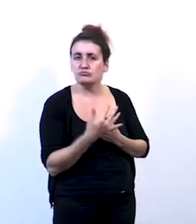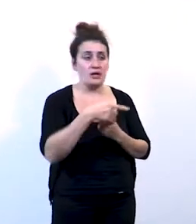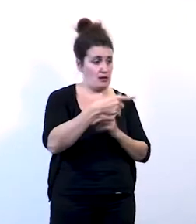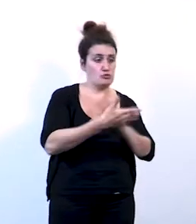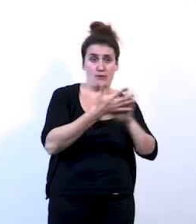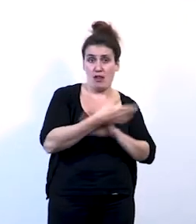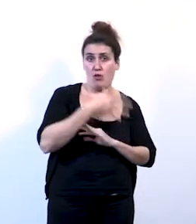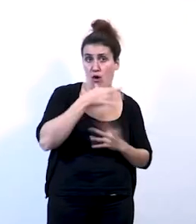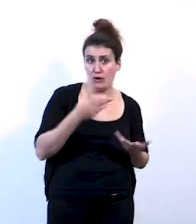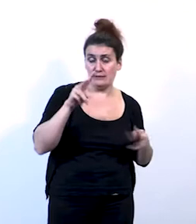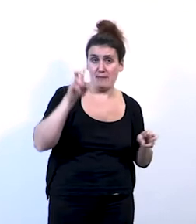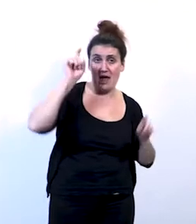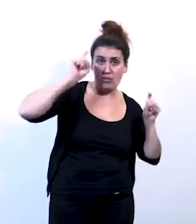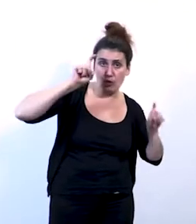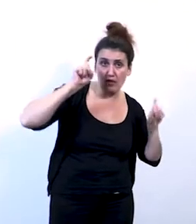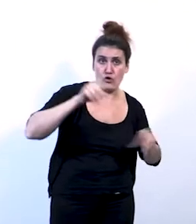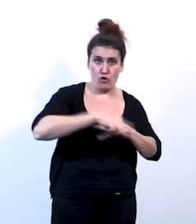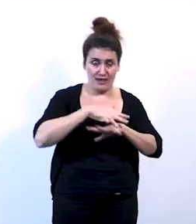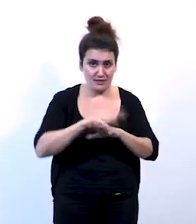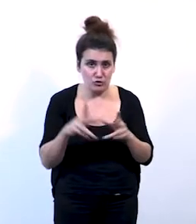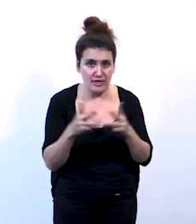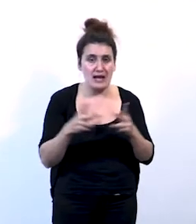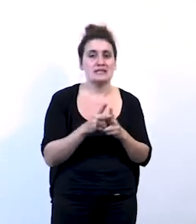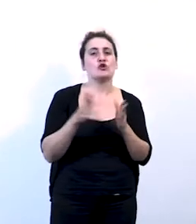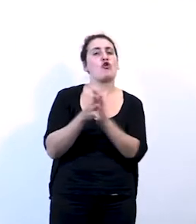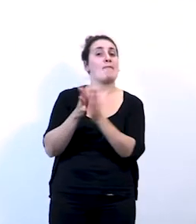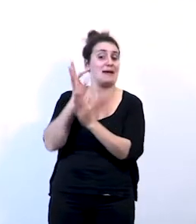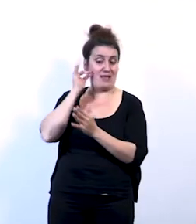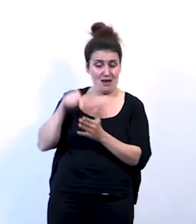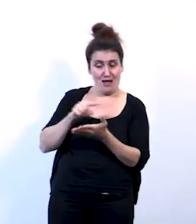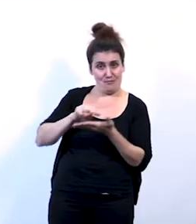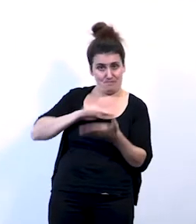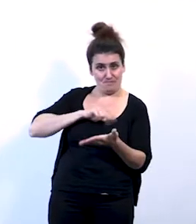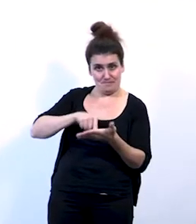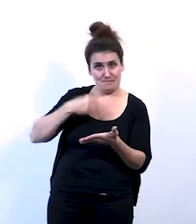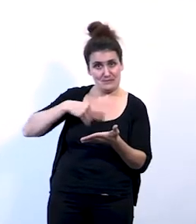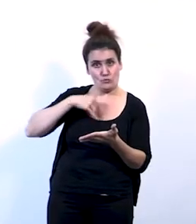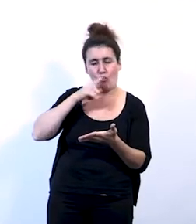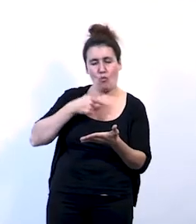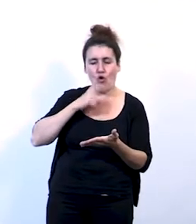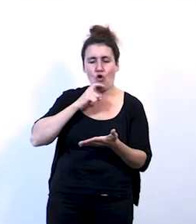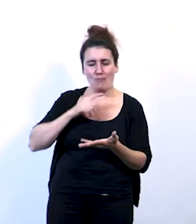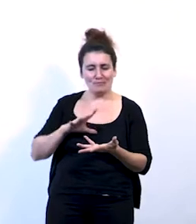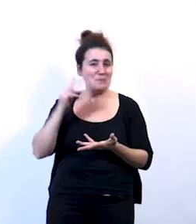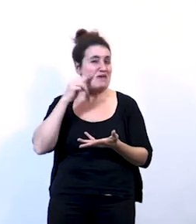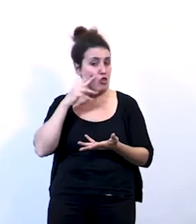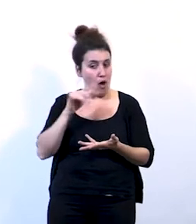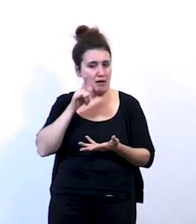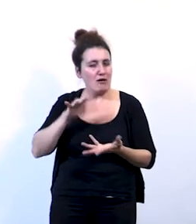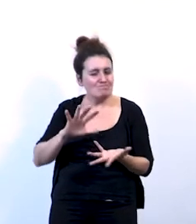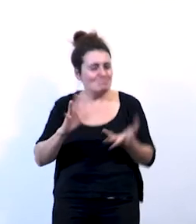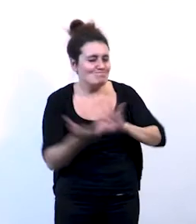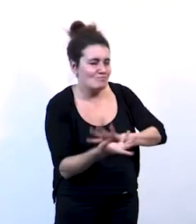de estas redes. Esta compañera nos pregunta eso, ¿no? ¿Cómo dar la vuelta a ese miedo que puedan